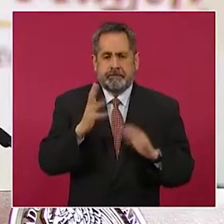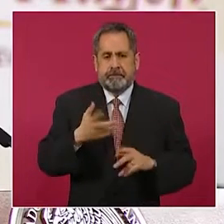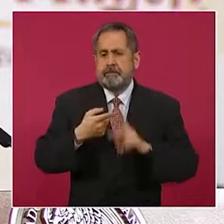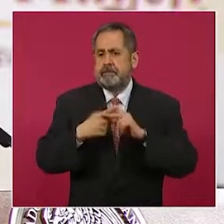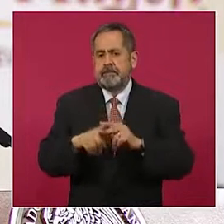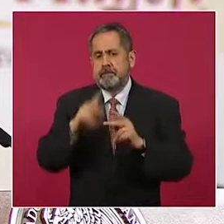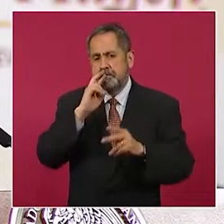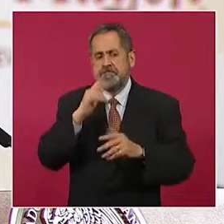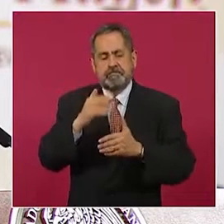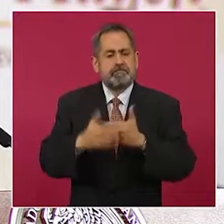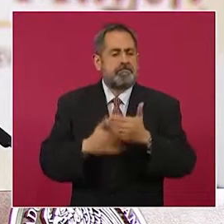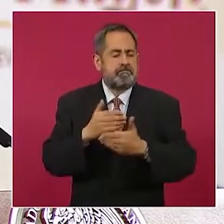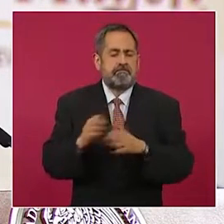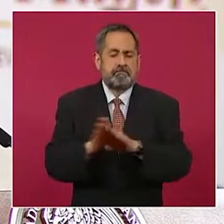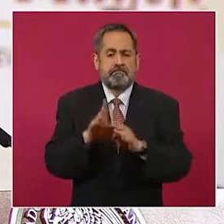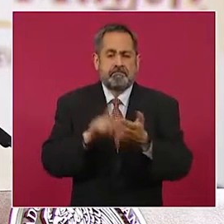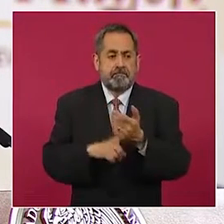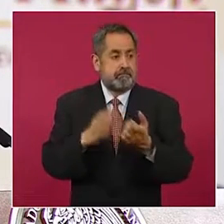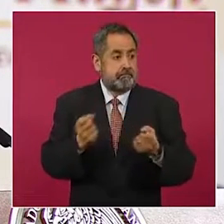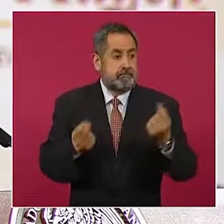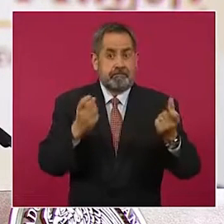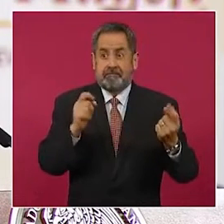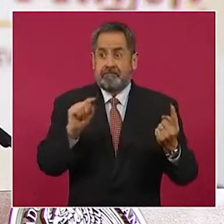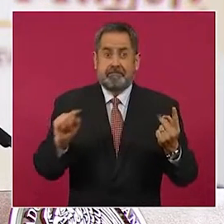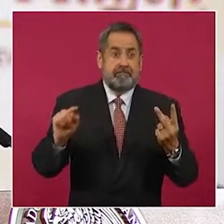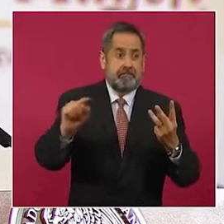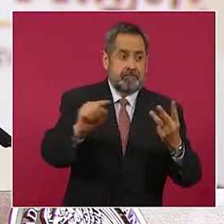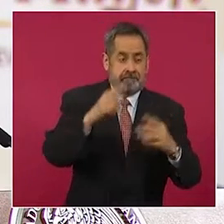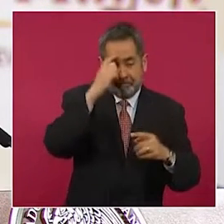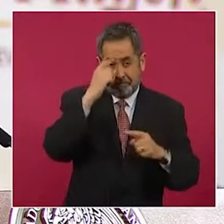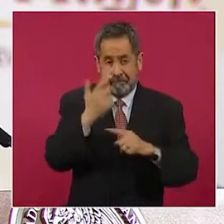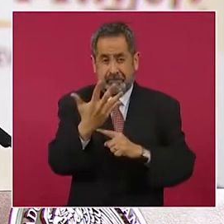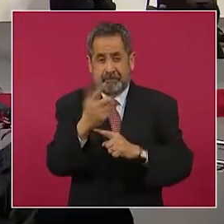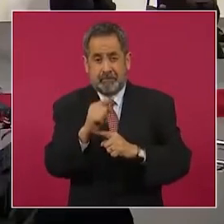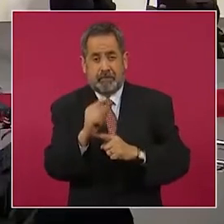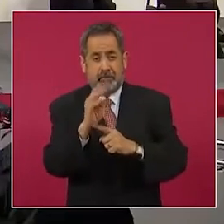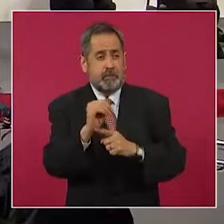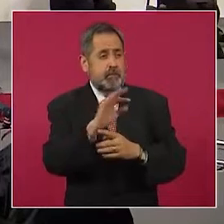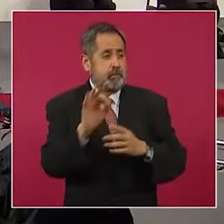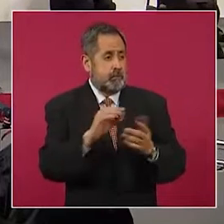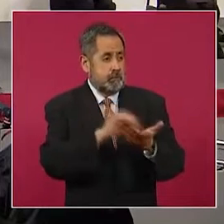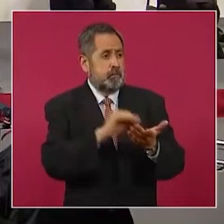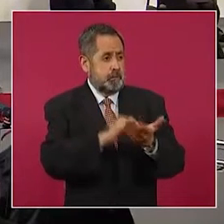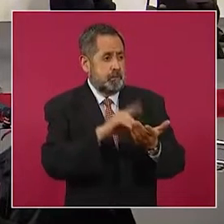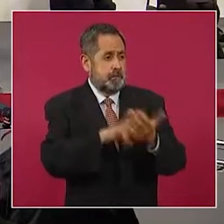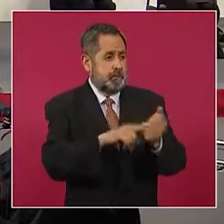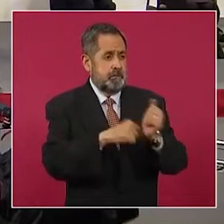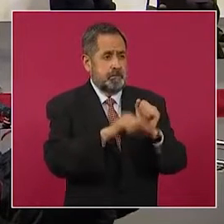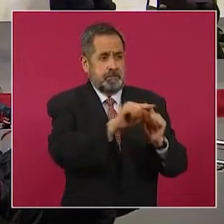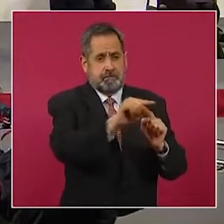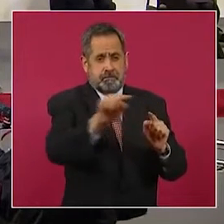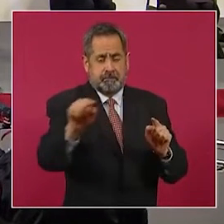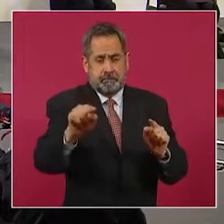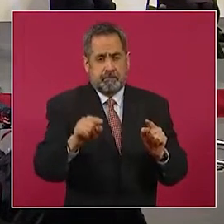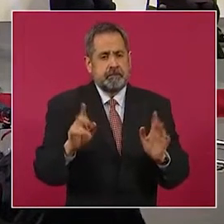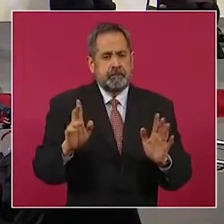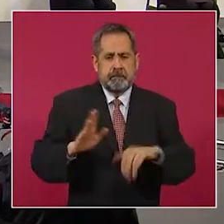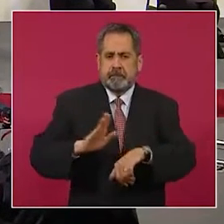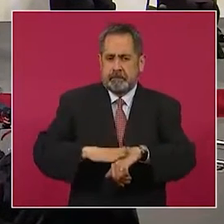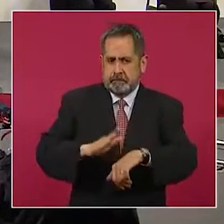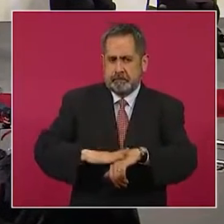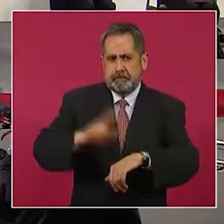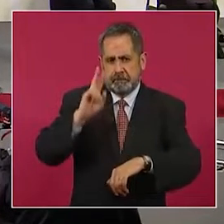de casos estimados que son activos a 5.9%. Esto, insisto, debe tomarse con cautela,